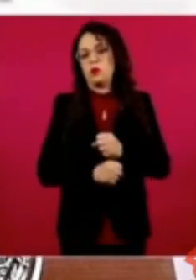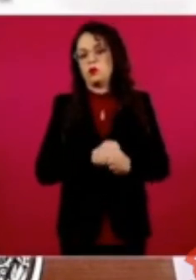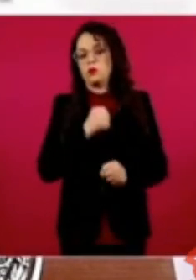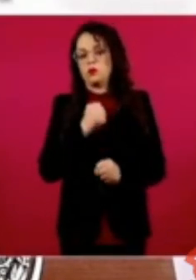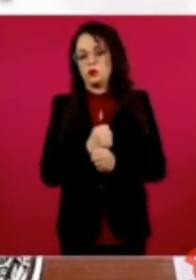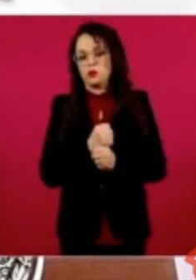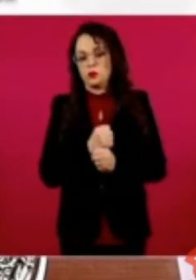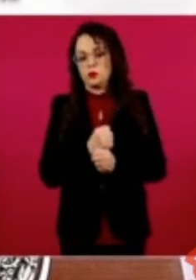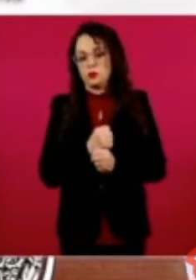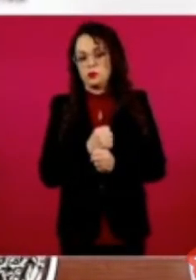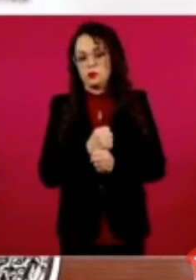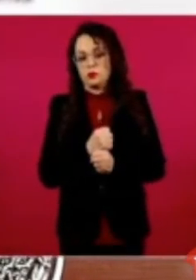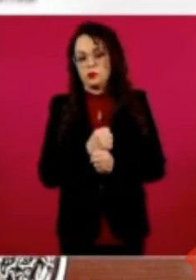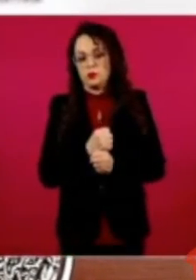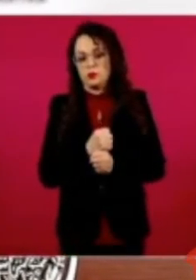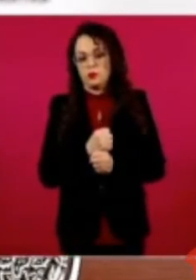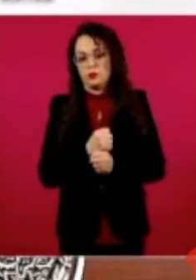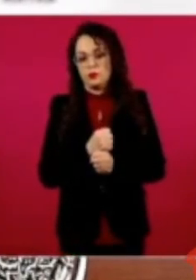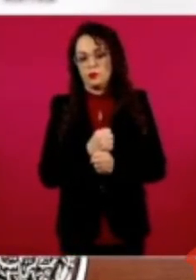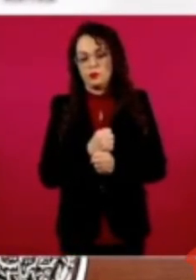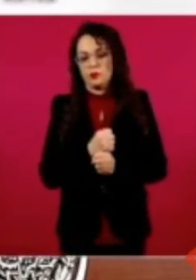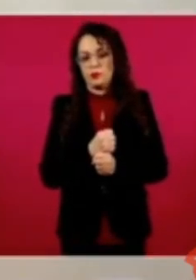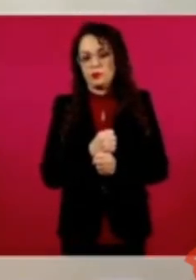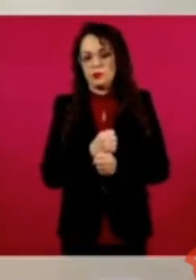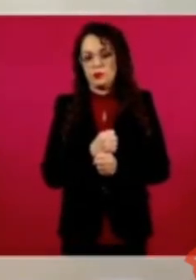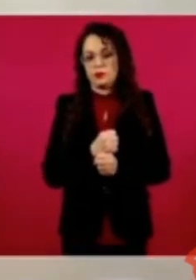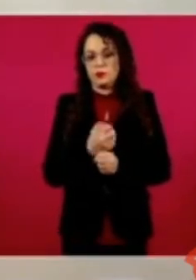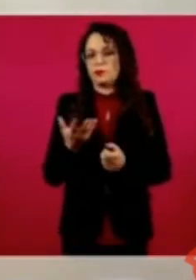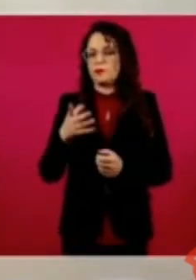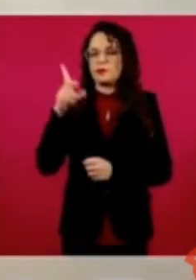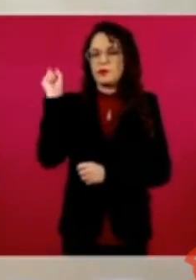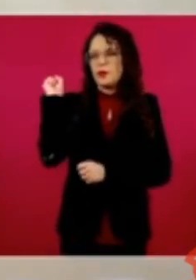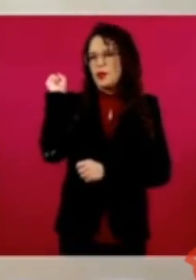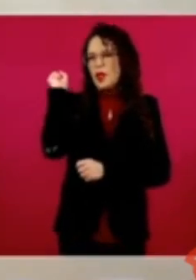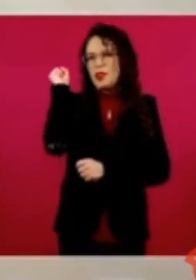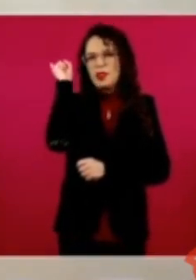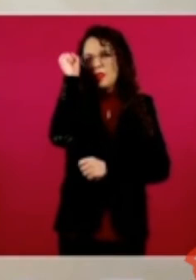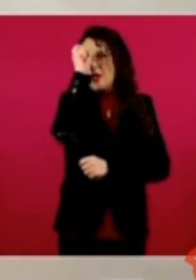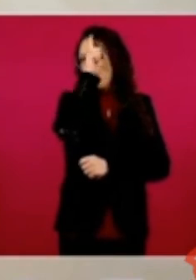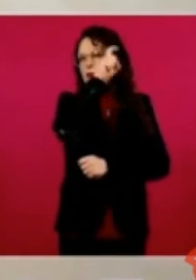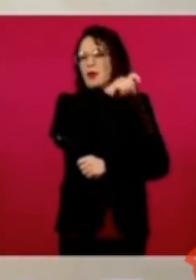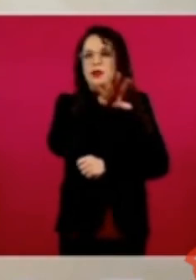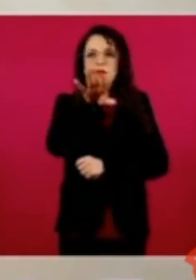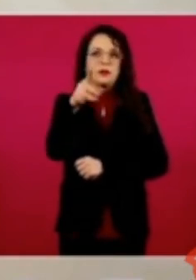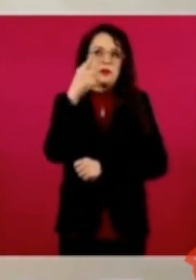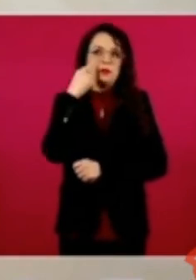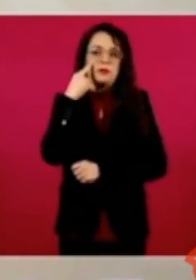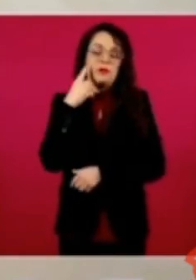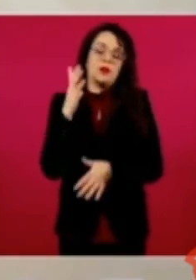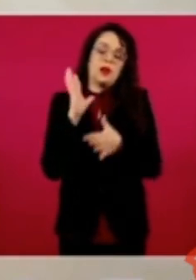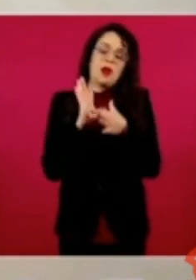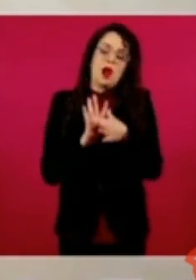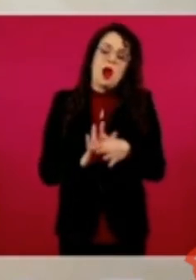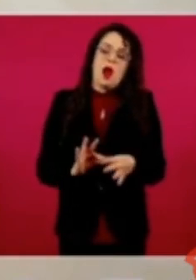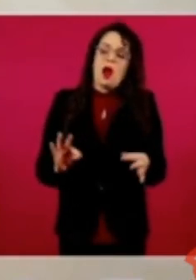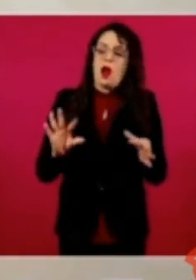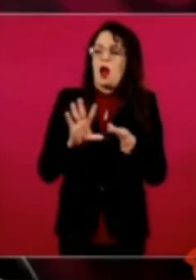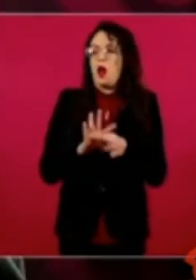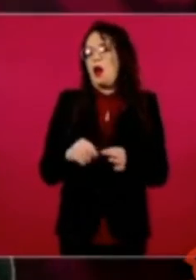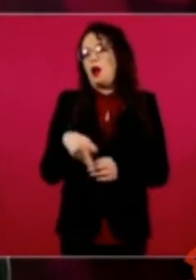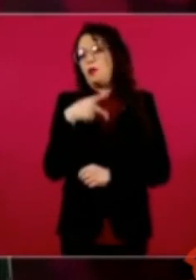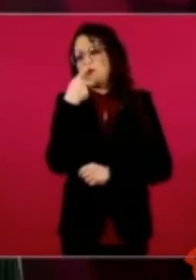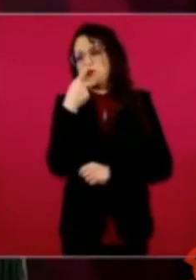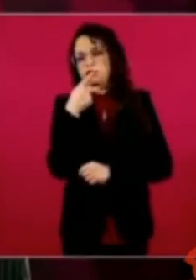porque es muy difícil que en un discurso, sí hay discursos muy descarados, ¿no?, por